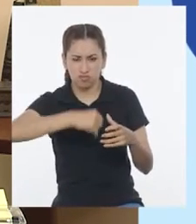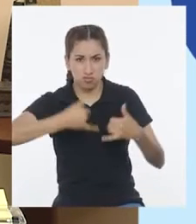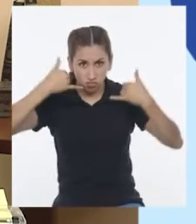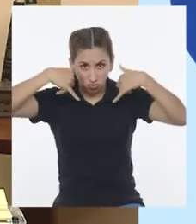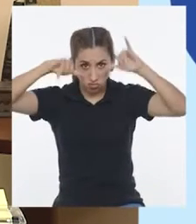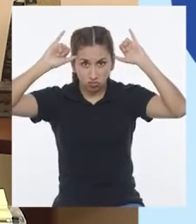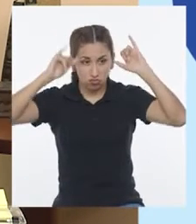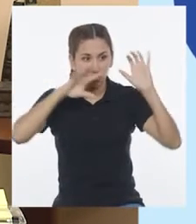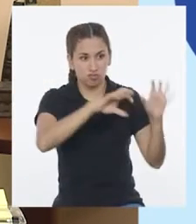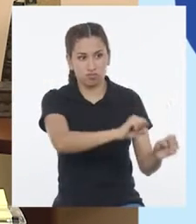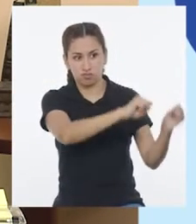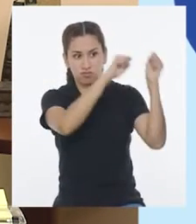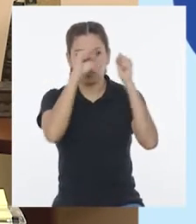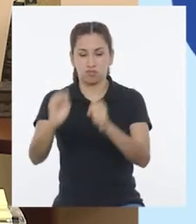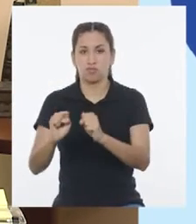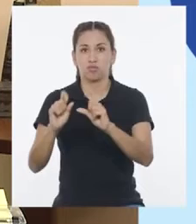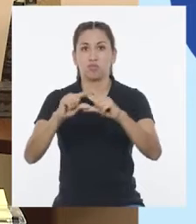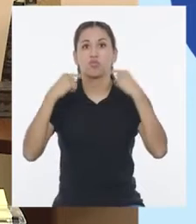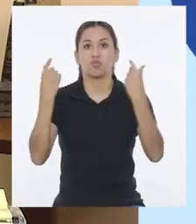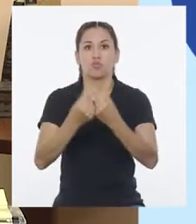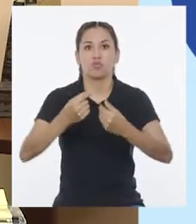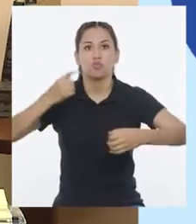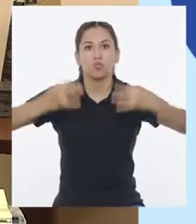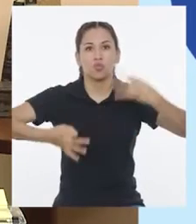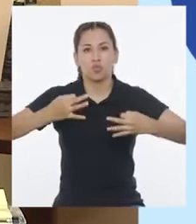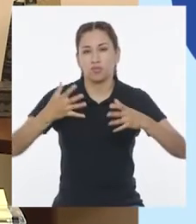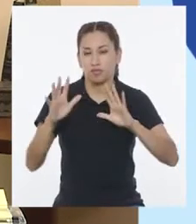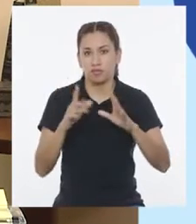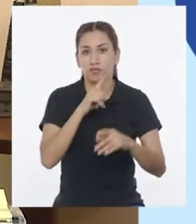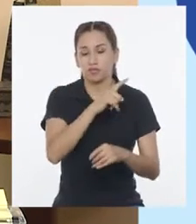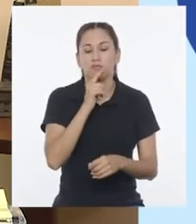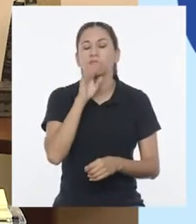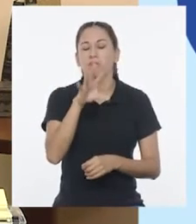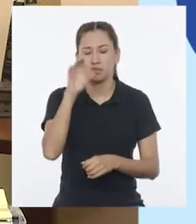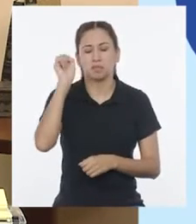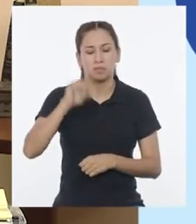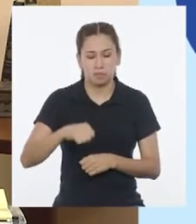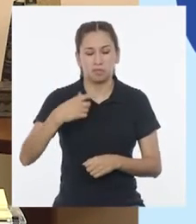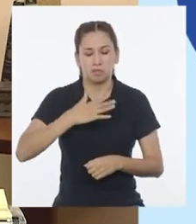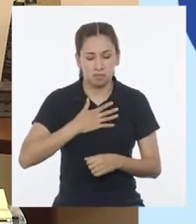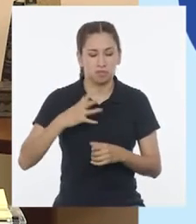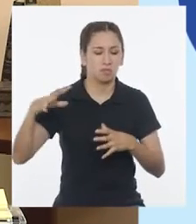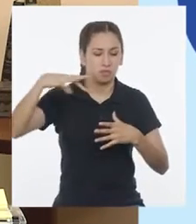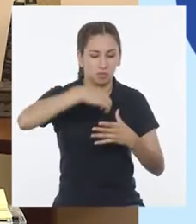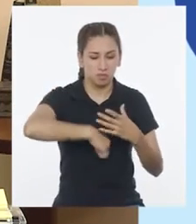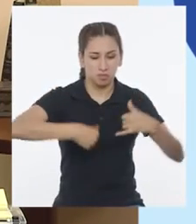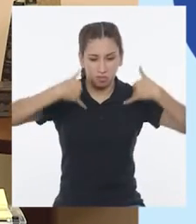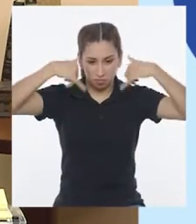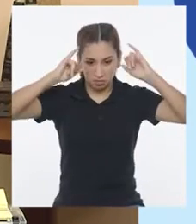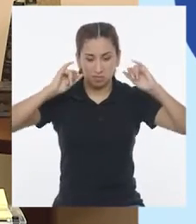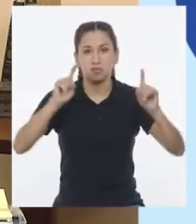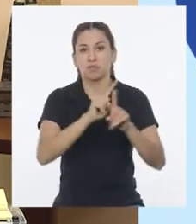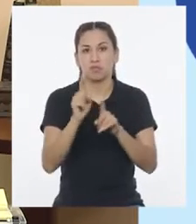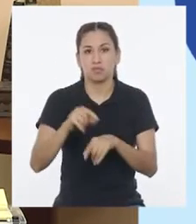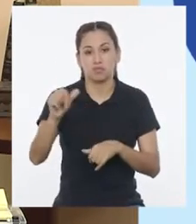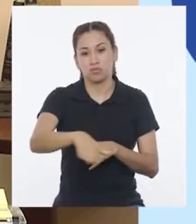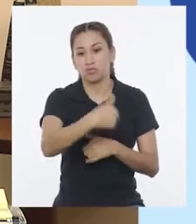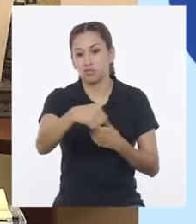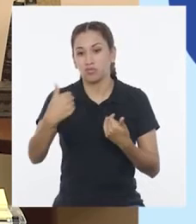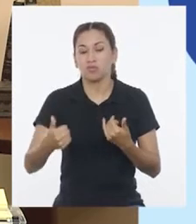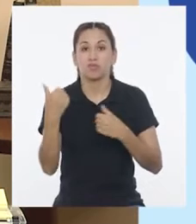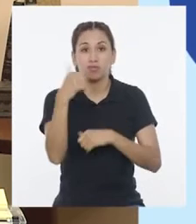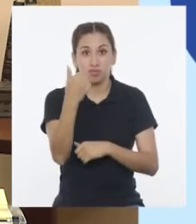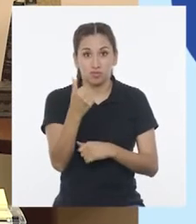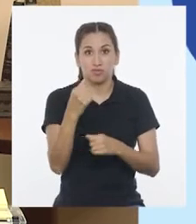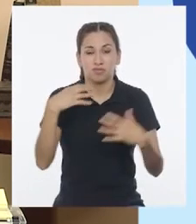por sospecha del robo de un toro. Fue trasladado al comité de ronda, donde confesó el delito y también